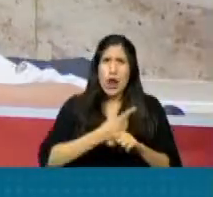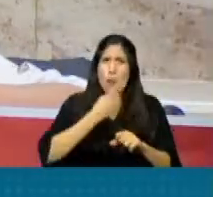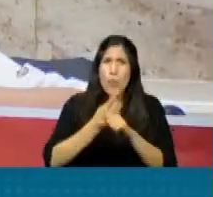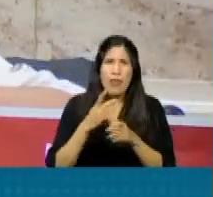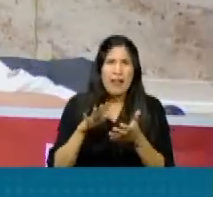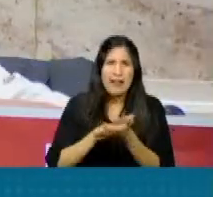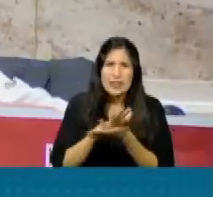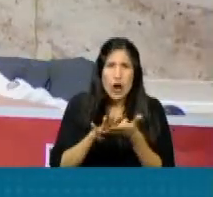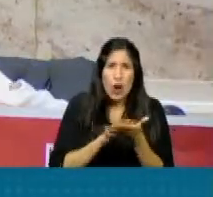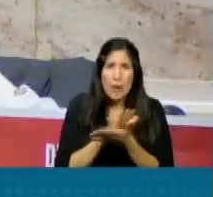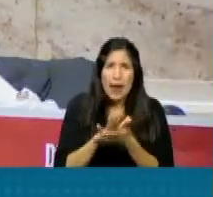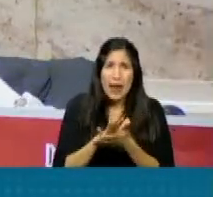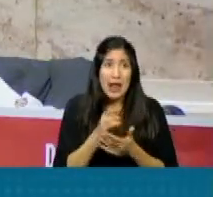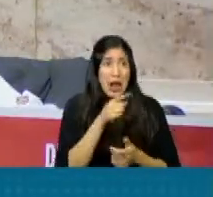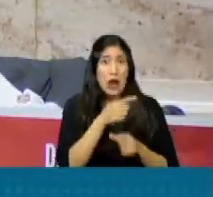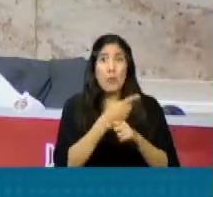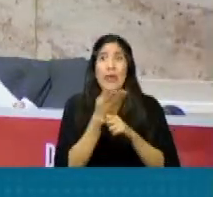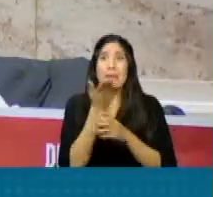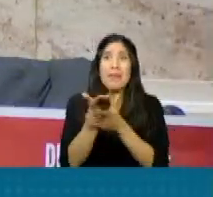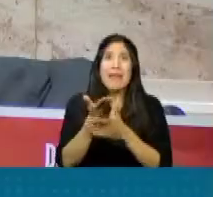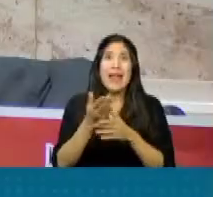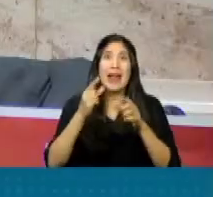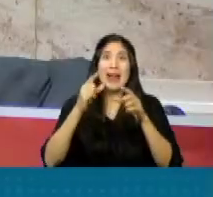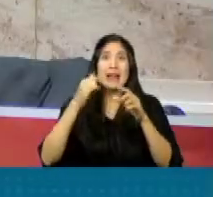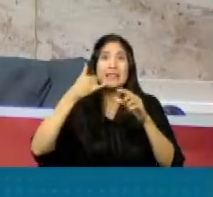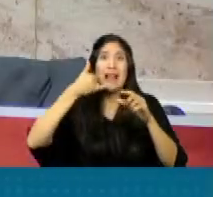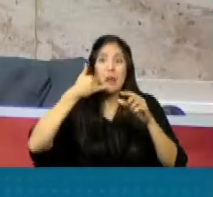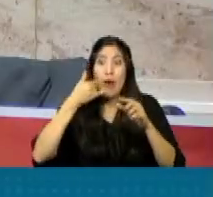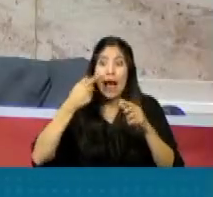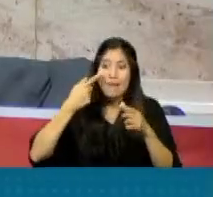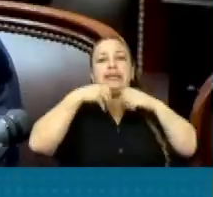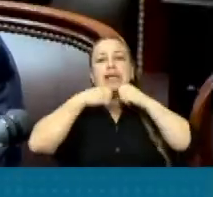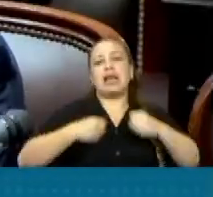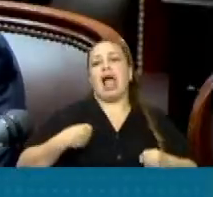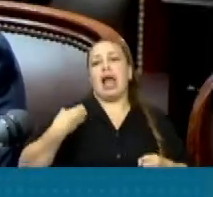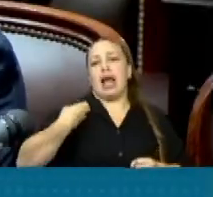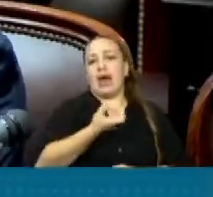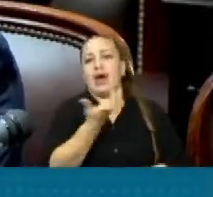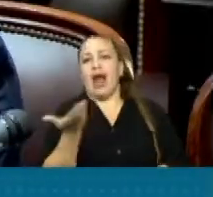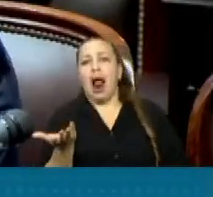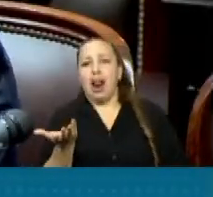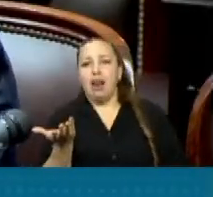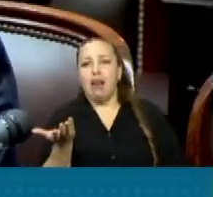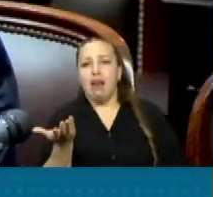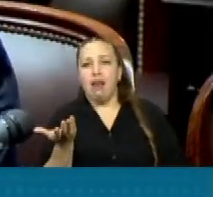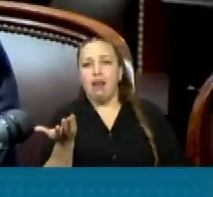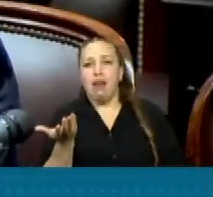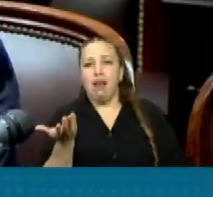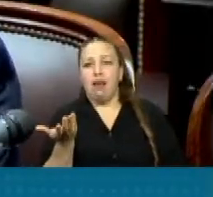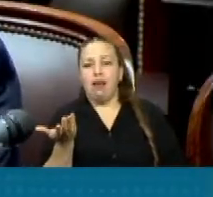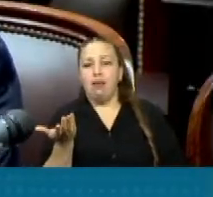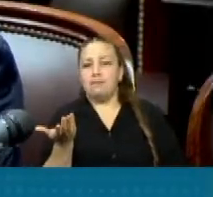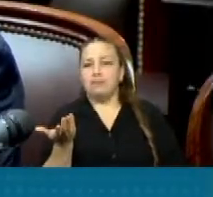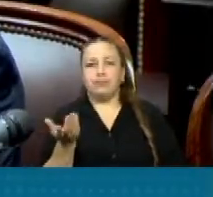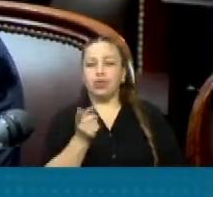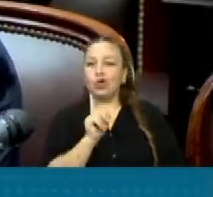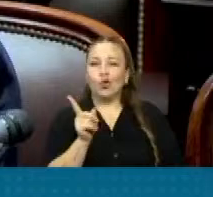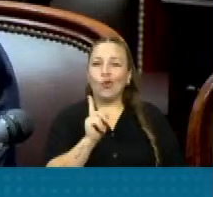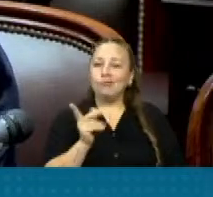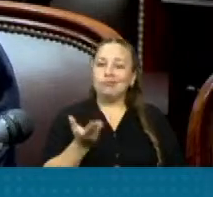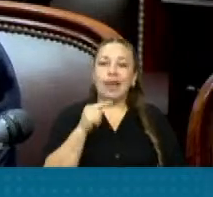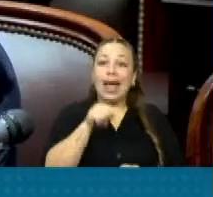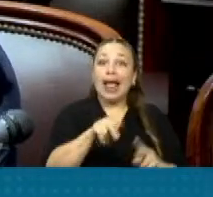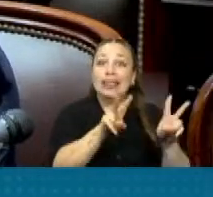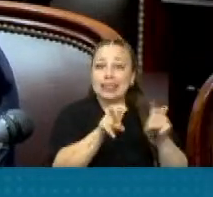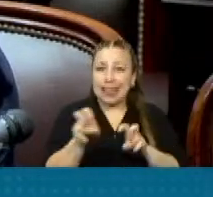vas a entender que se quiera mejorar la situación de gente que cobra 350.000 pesos. Claro. Ahora, hay una situación